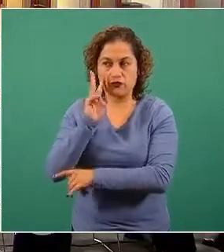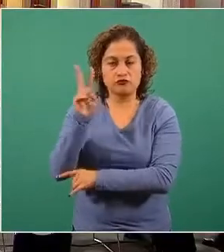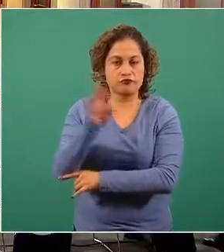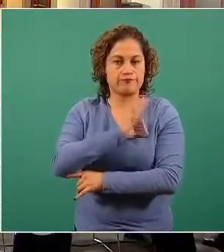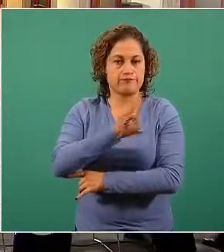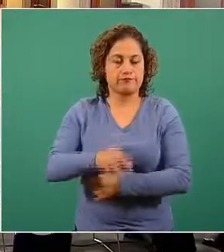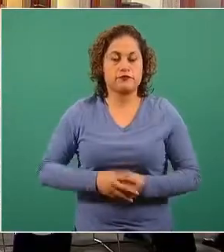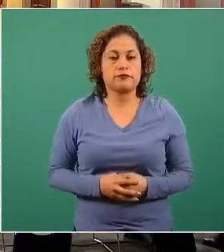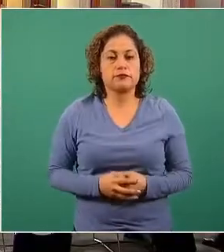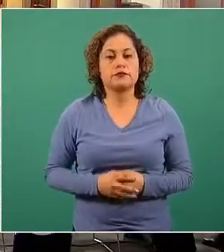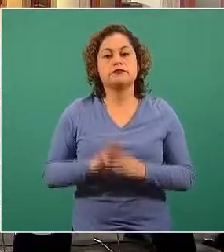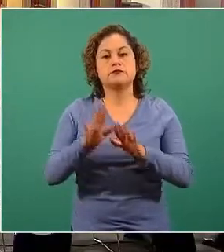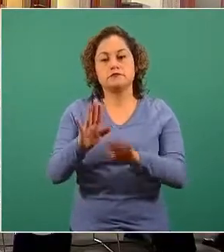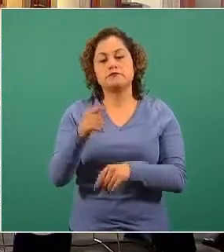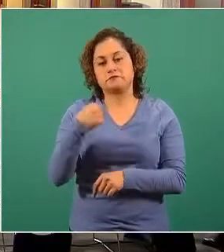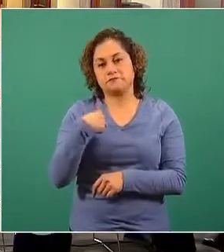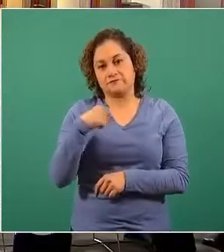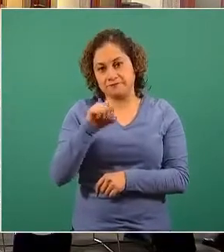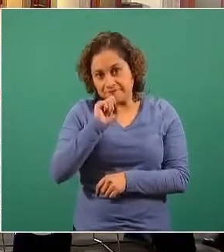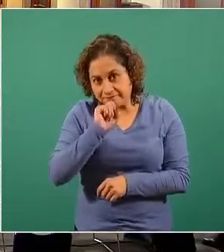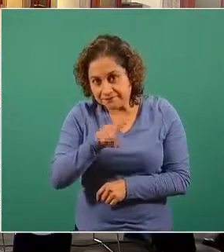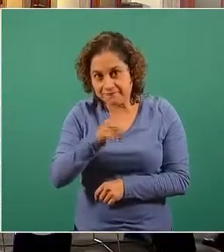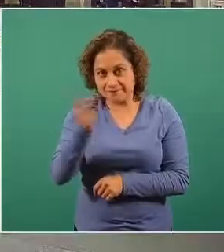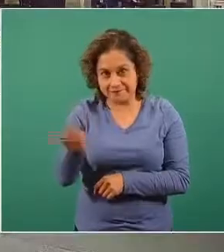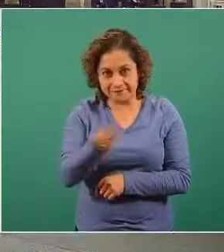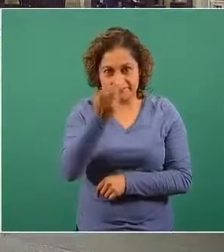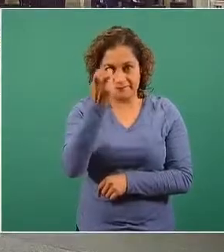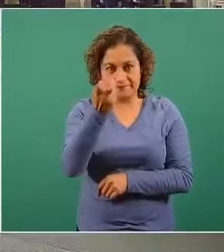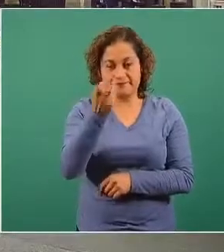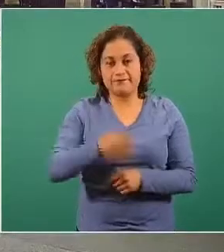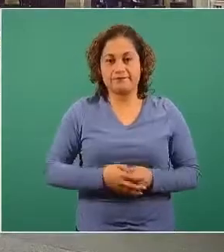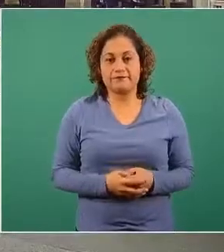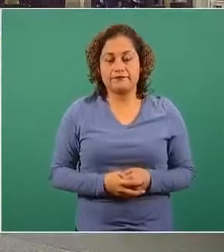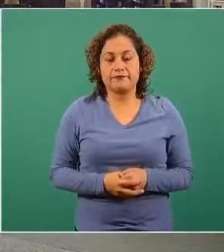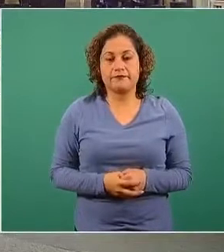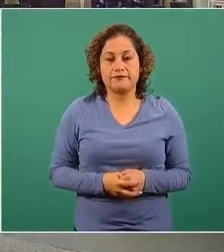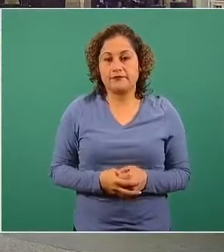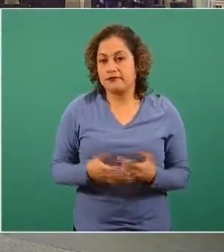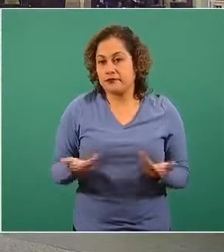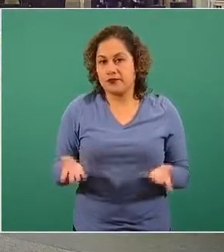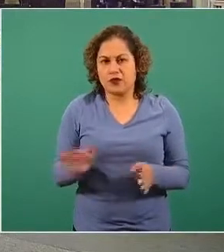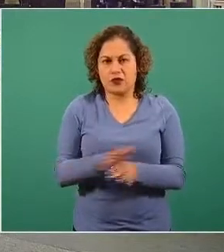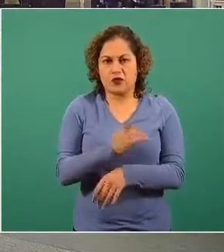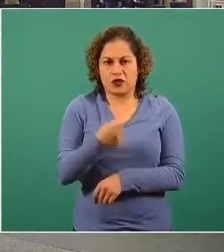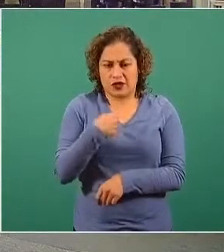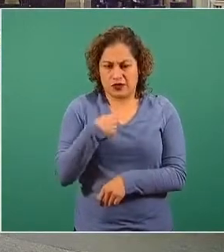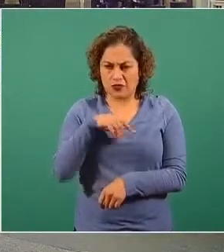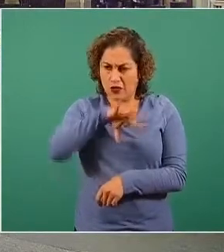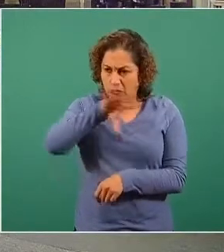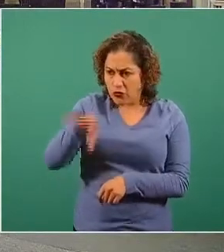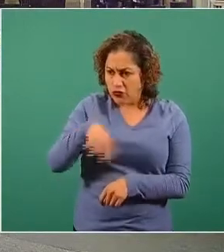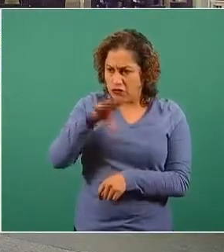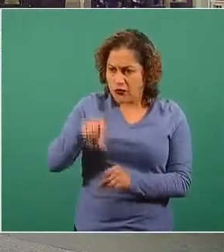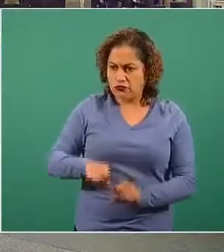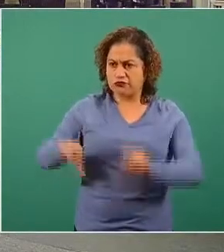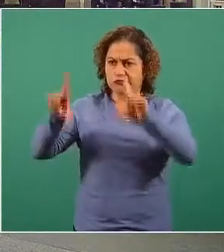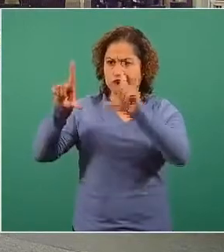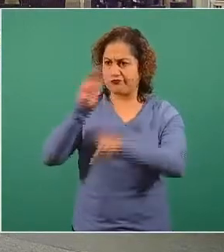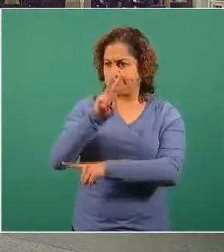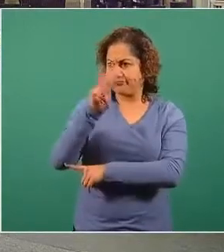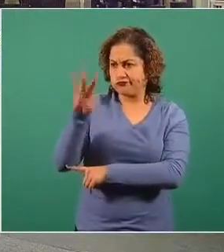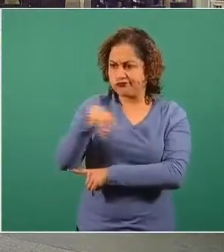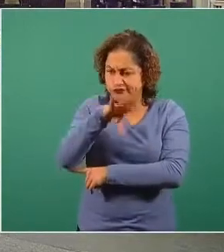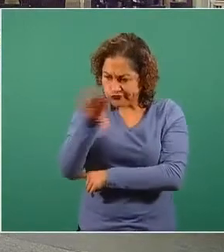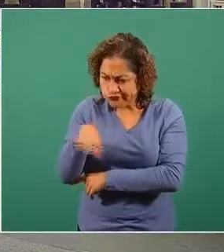bueno, ya el siguiente tema es si podríamos, porque no lo encontré ahí en la página,